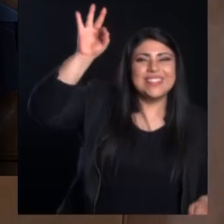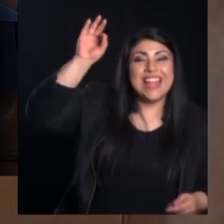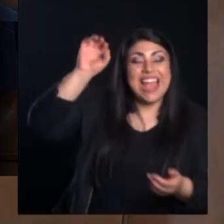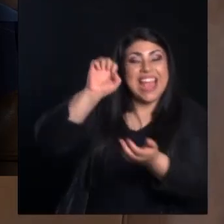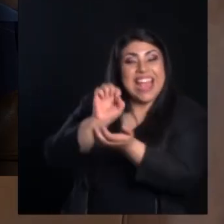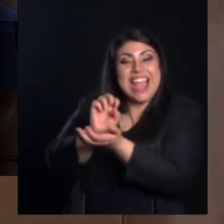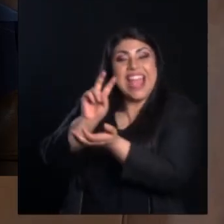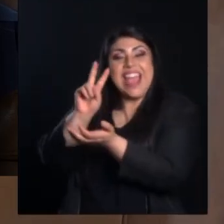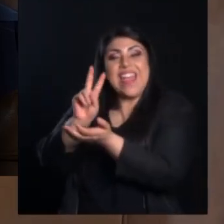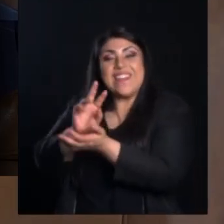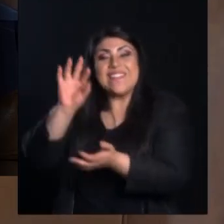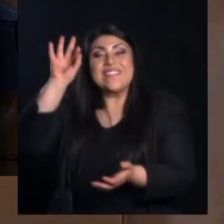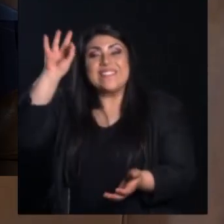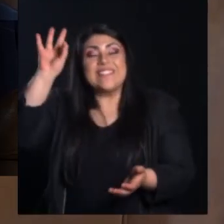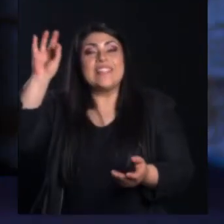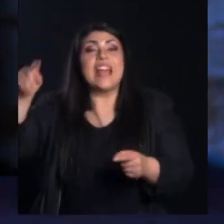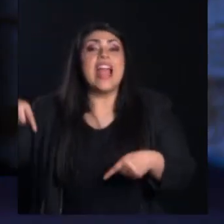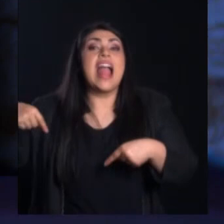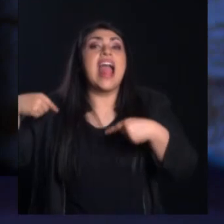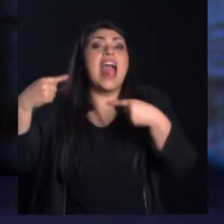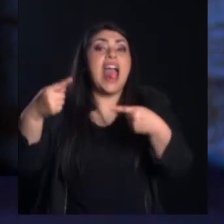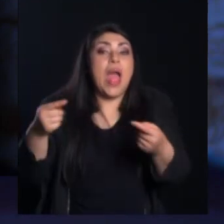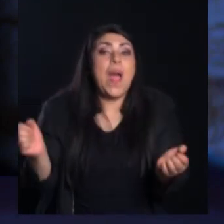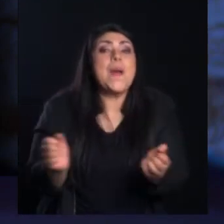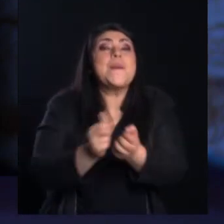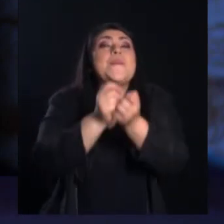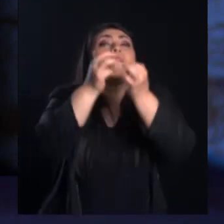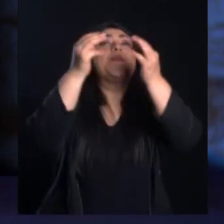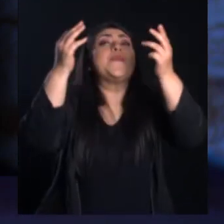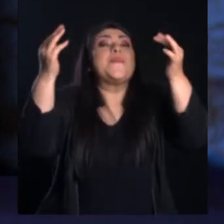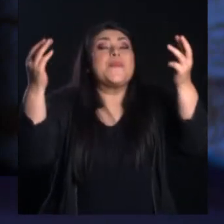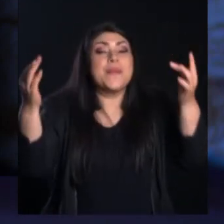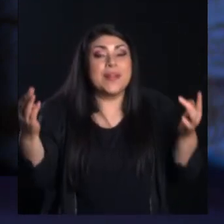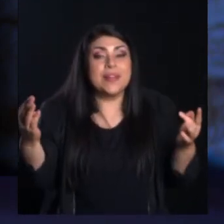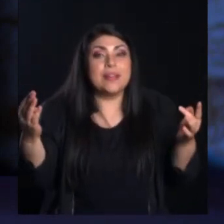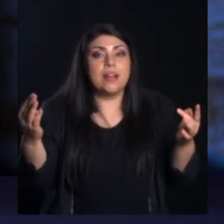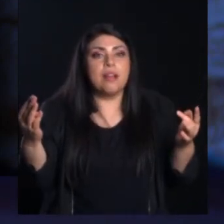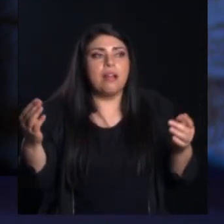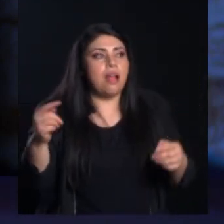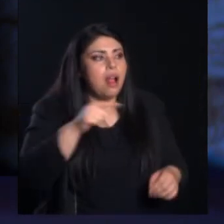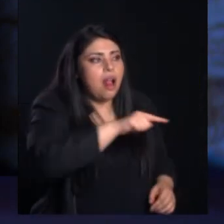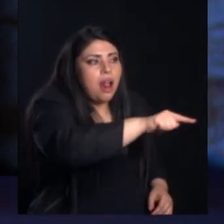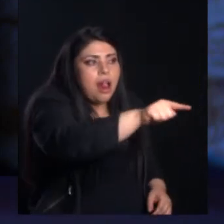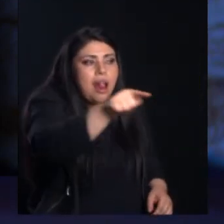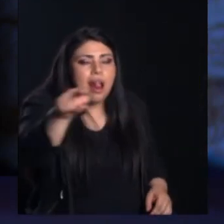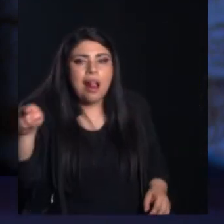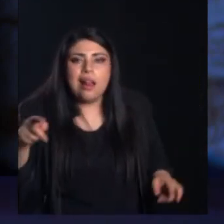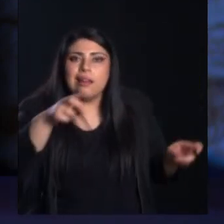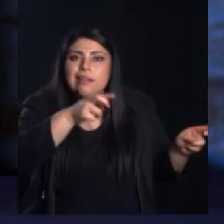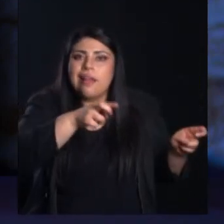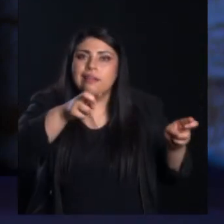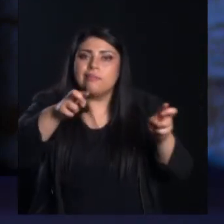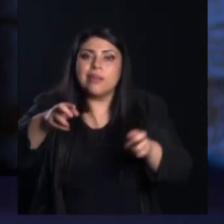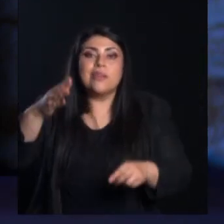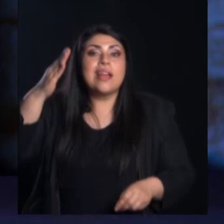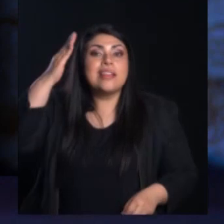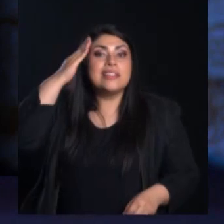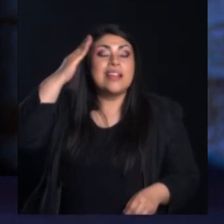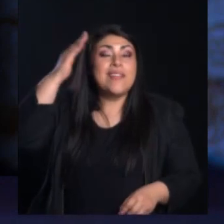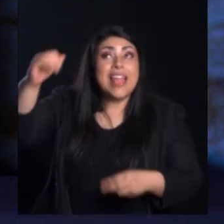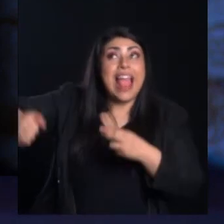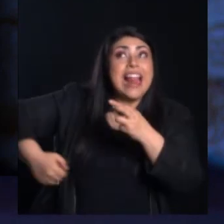milagros prodigios de maravillas etcétera la gente sabe que el poder de ese mensaje viene de